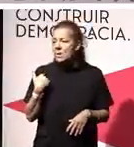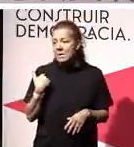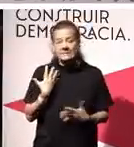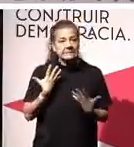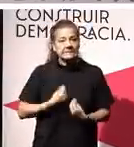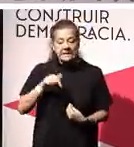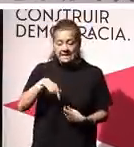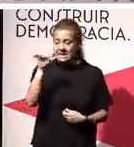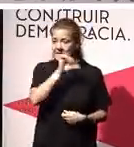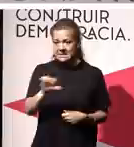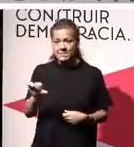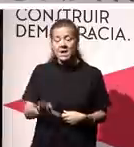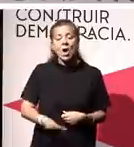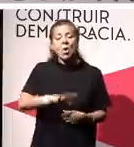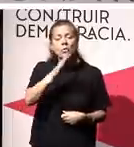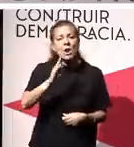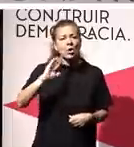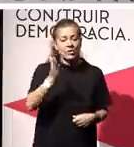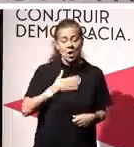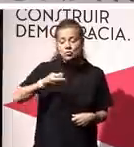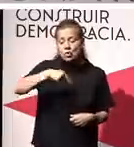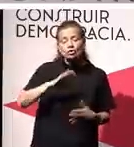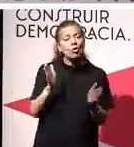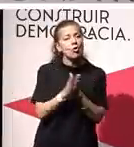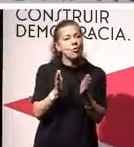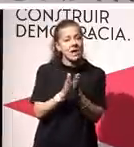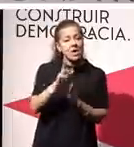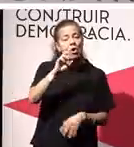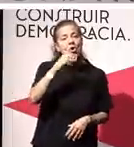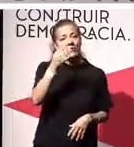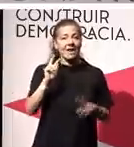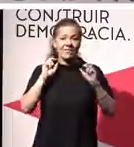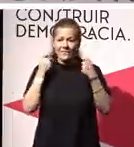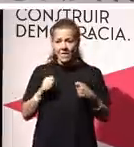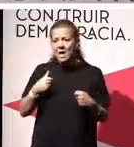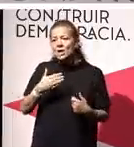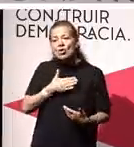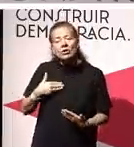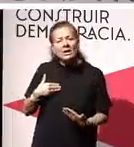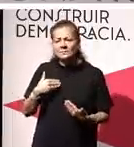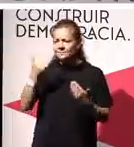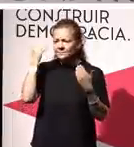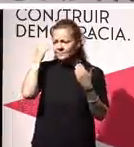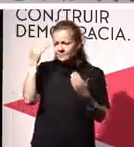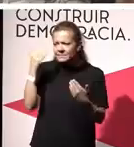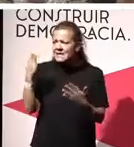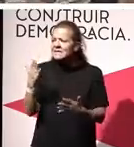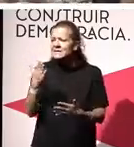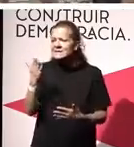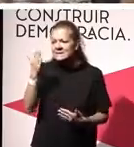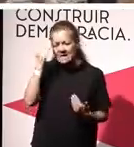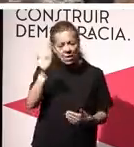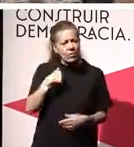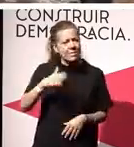desgracia, esta misma semana, con una condena a nuestro compañero Alberto Rodríguez, al que le quiero mandar mi solidaridad y mi